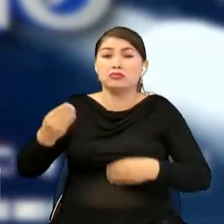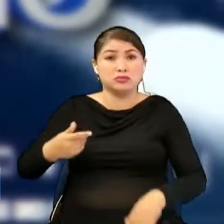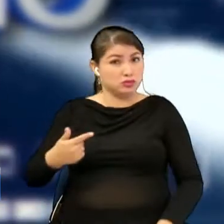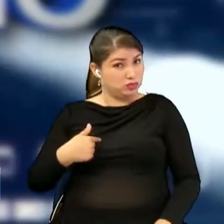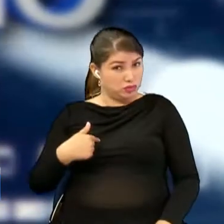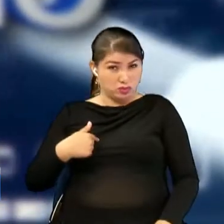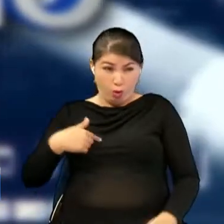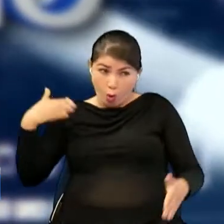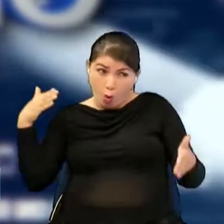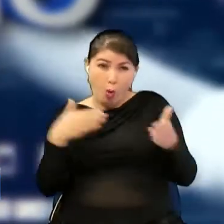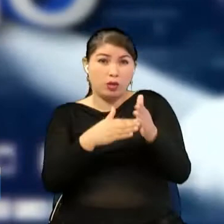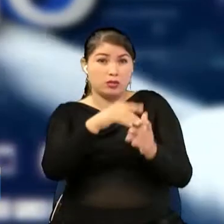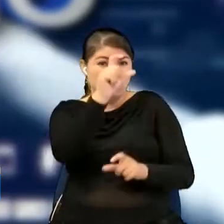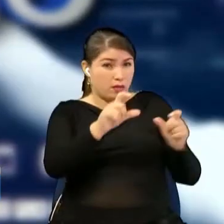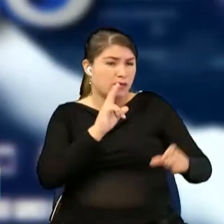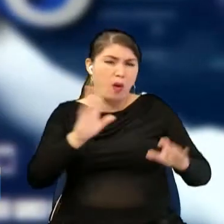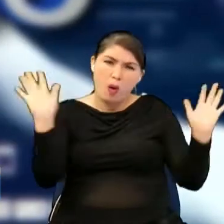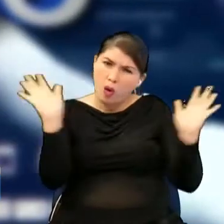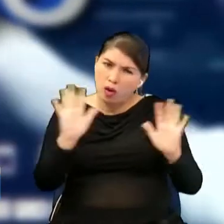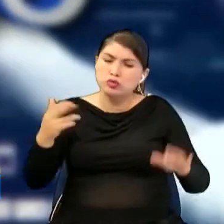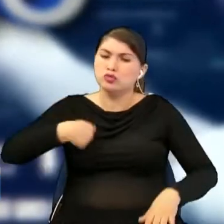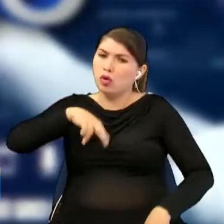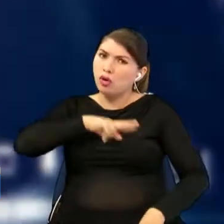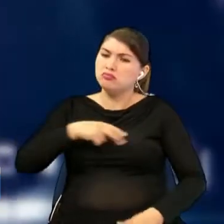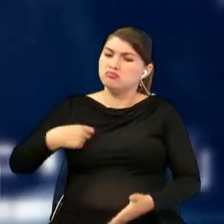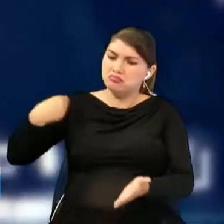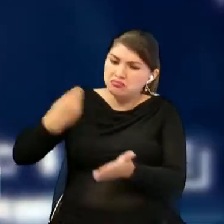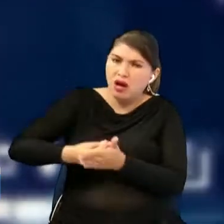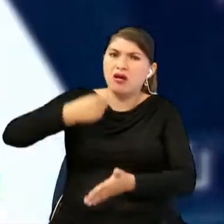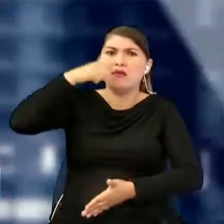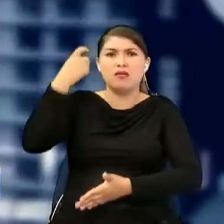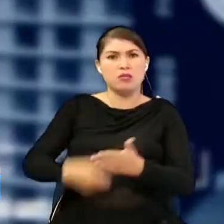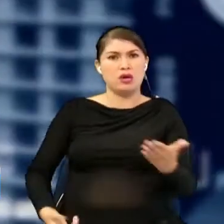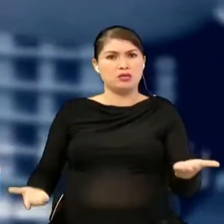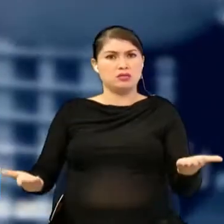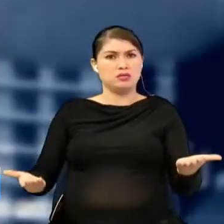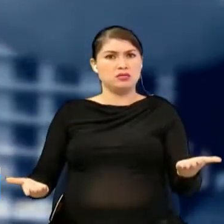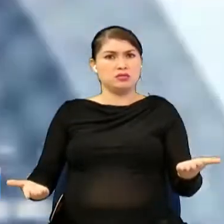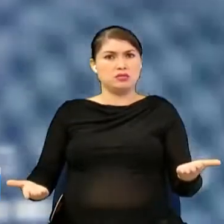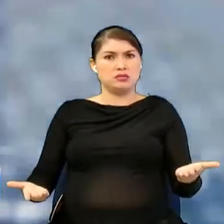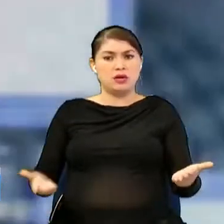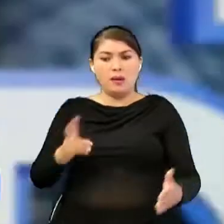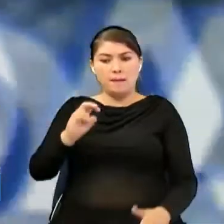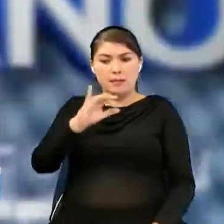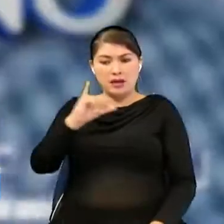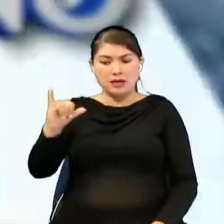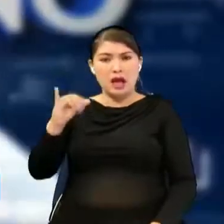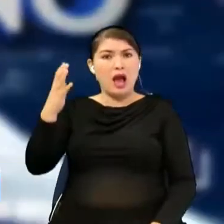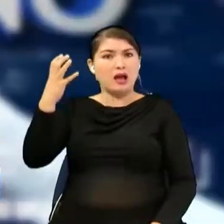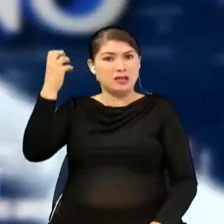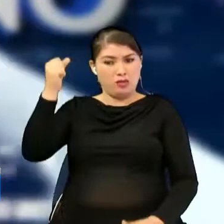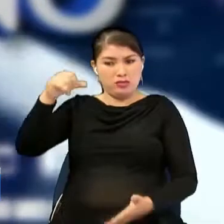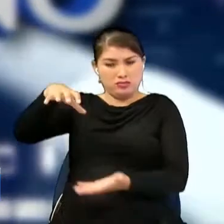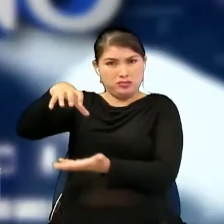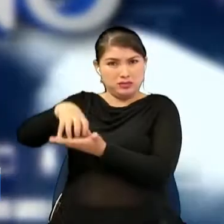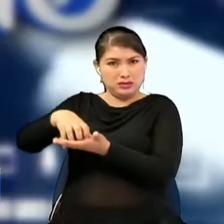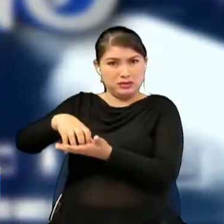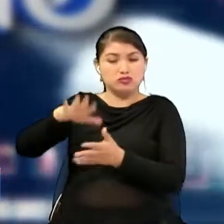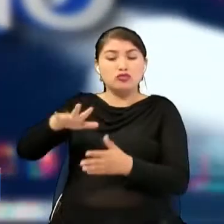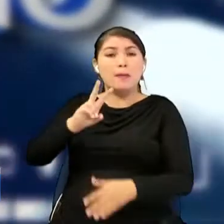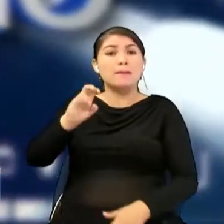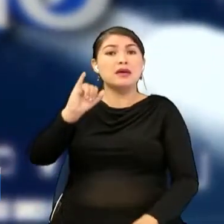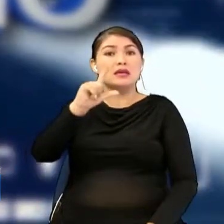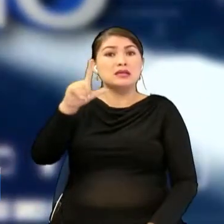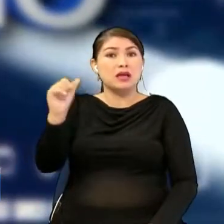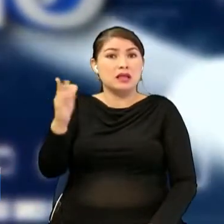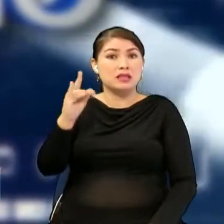no tengo nada en contra de los venezolanos, pero nosotros somos los que pagamos impuestos. La villa antigua, la villa histórica de Villa del Rosario,